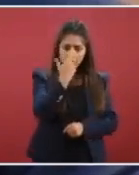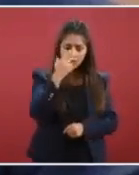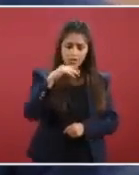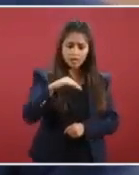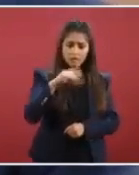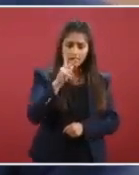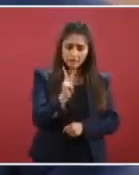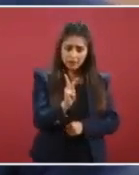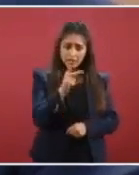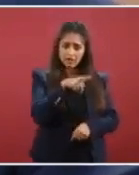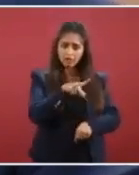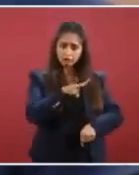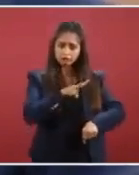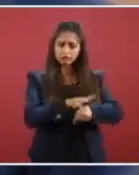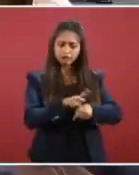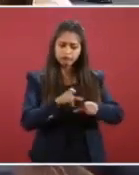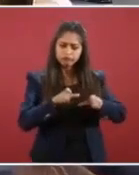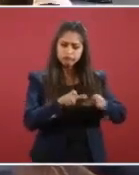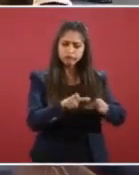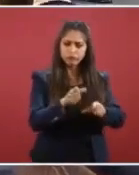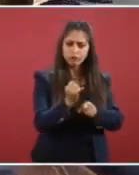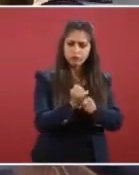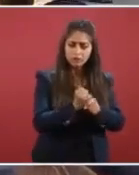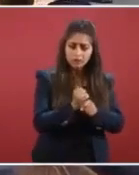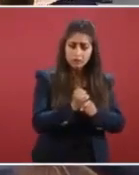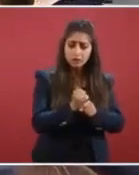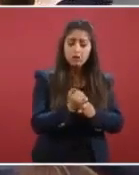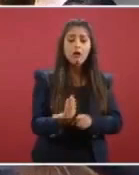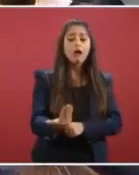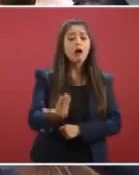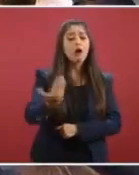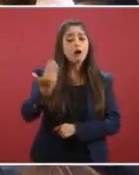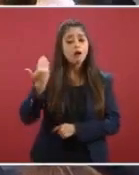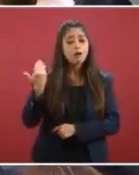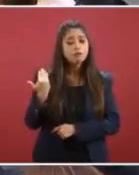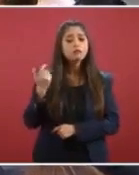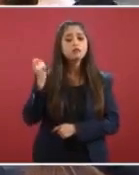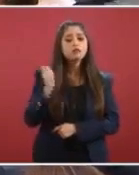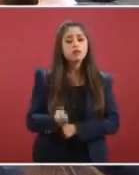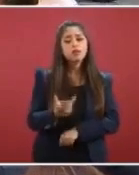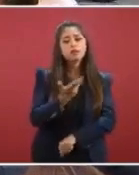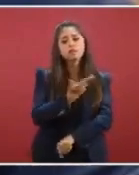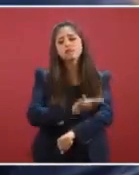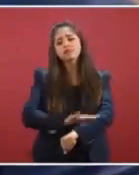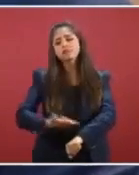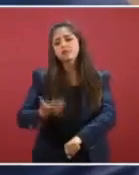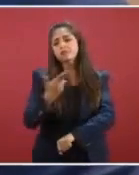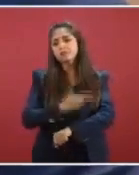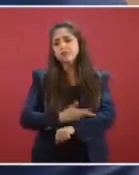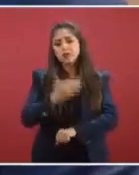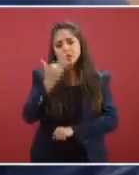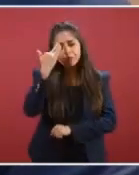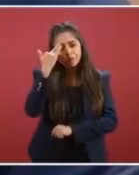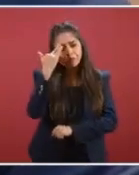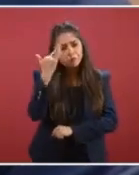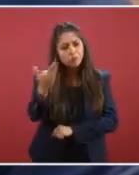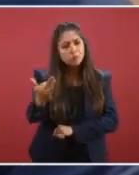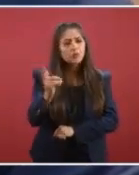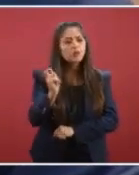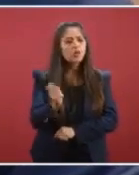custodia. Antes eran procesos muy tardados, poco